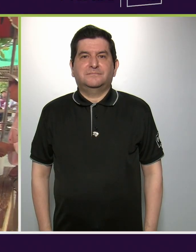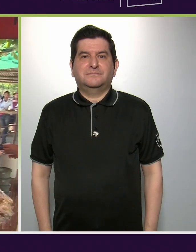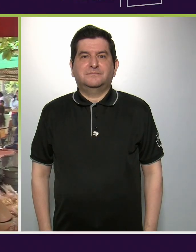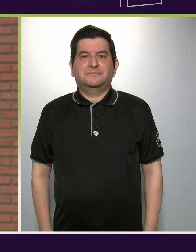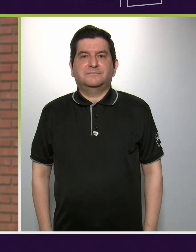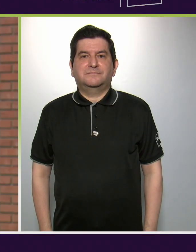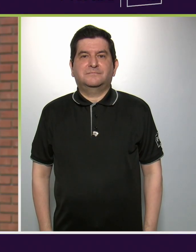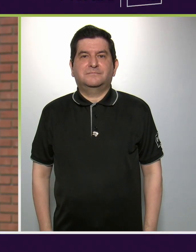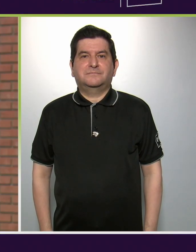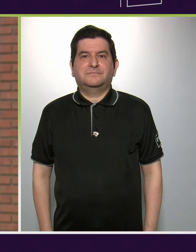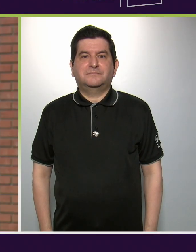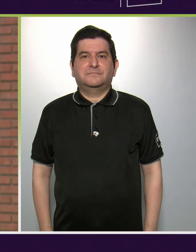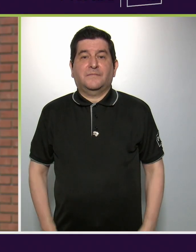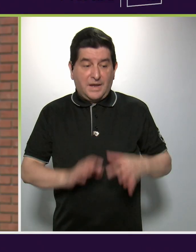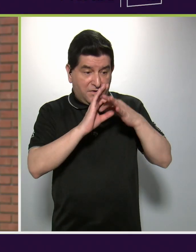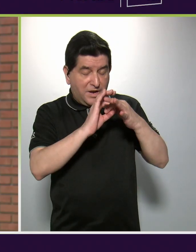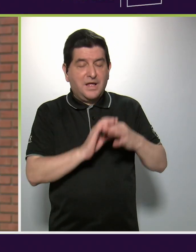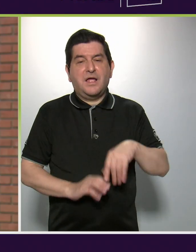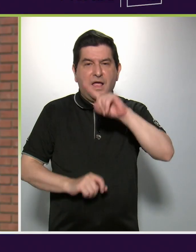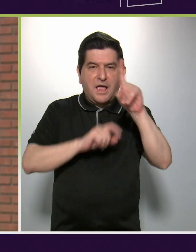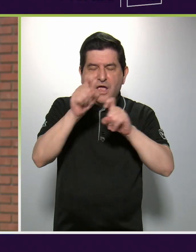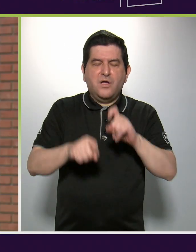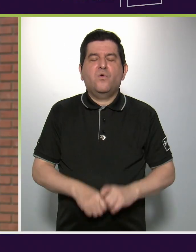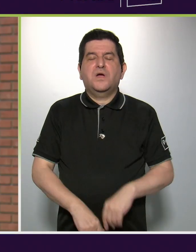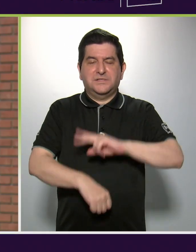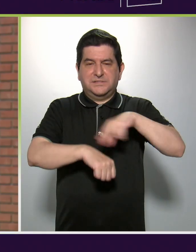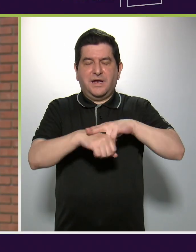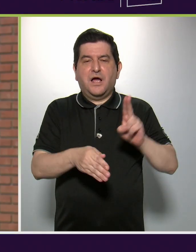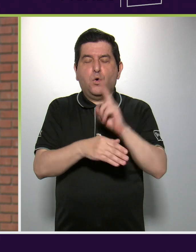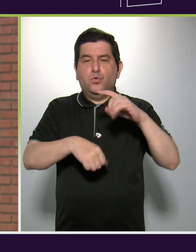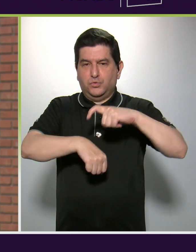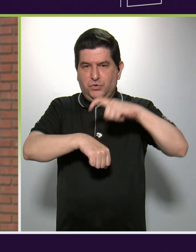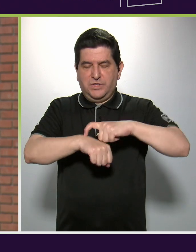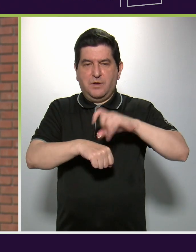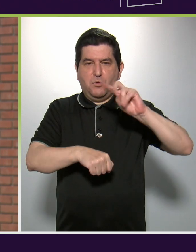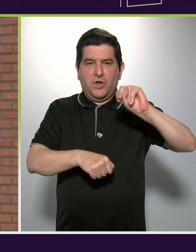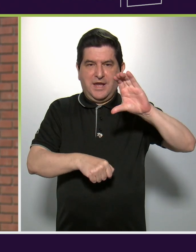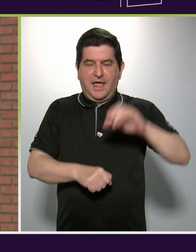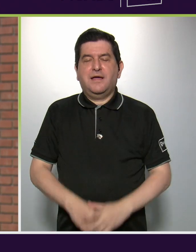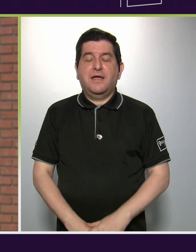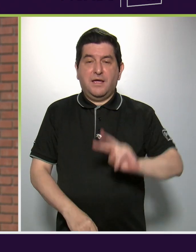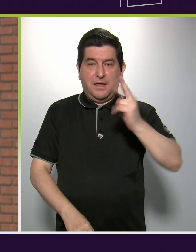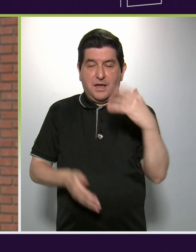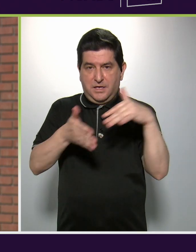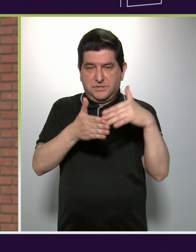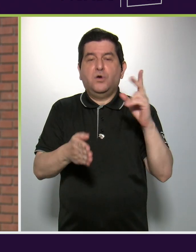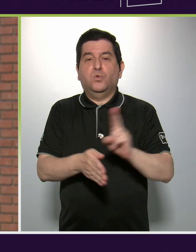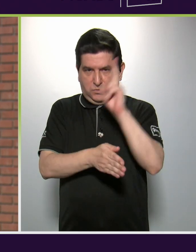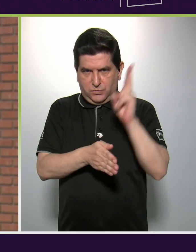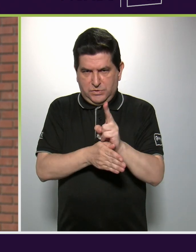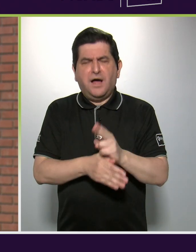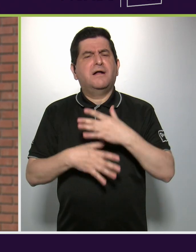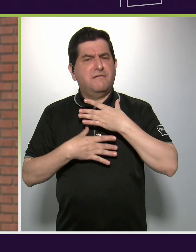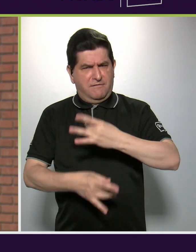De 10 solo. De acuerdo con la encuesta nacional de uso de tiempo del INEC, que fue una de las fuentes que utilizamos para este segundo estudio, es